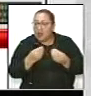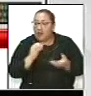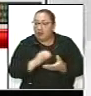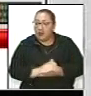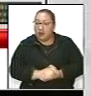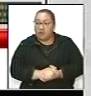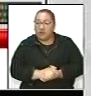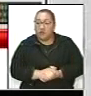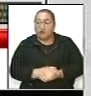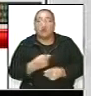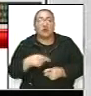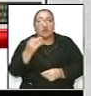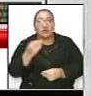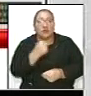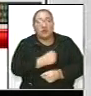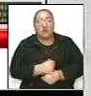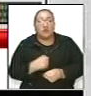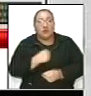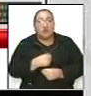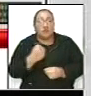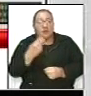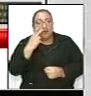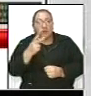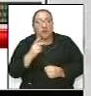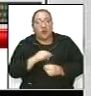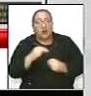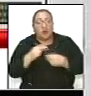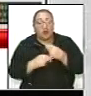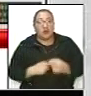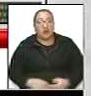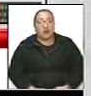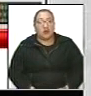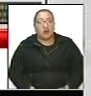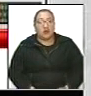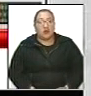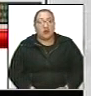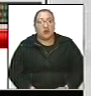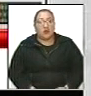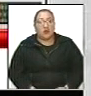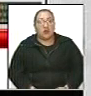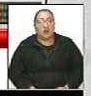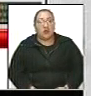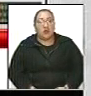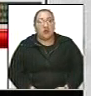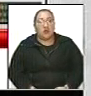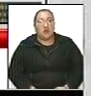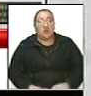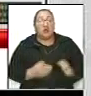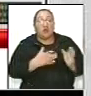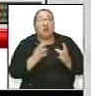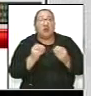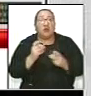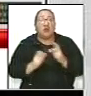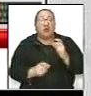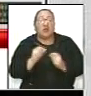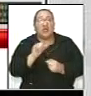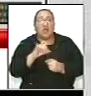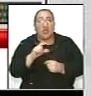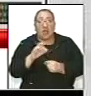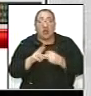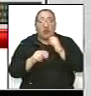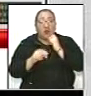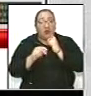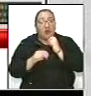aplicar. Lamentablemente, hemos visto que a nivel nacional se preparan muchas veces para sicarios